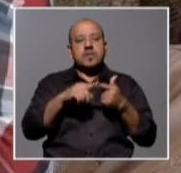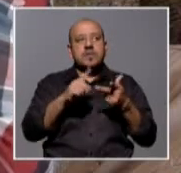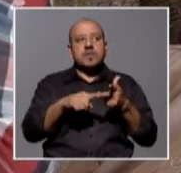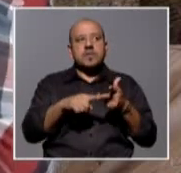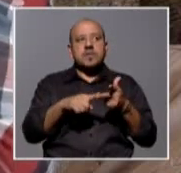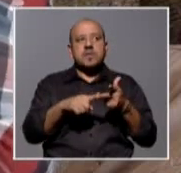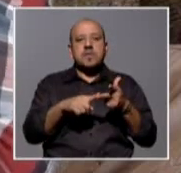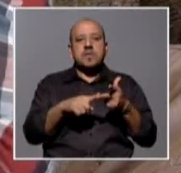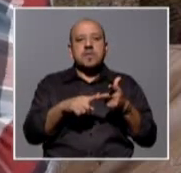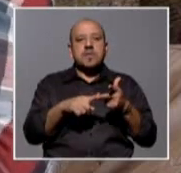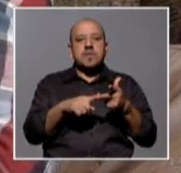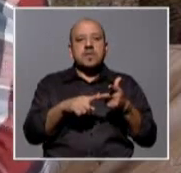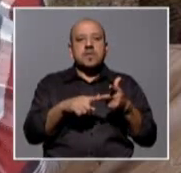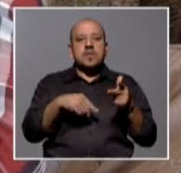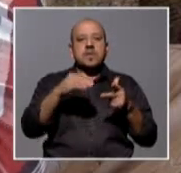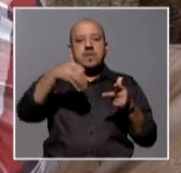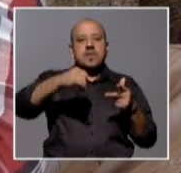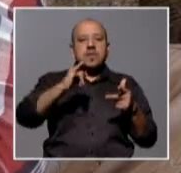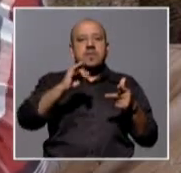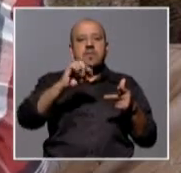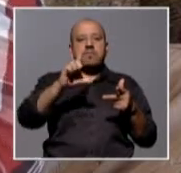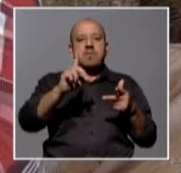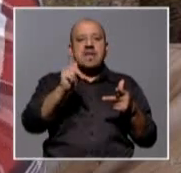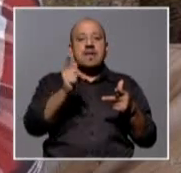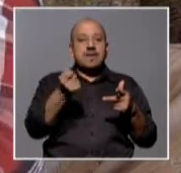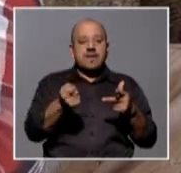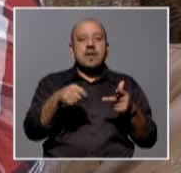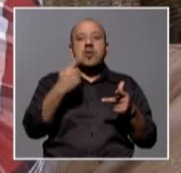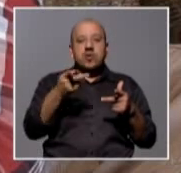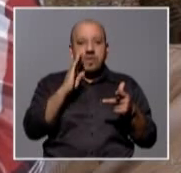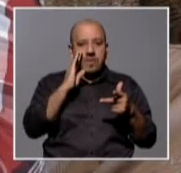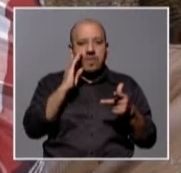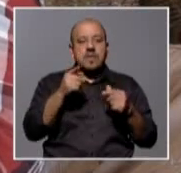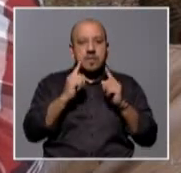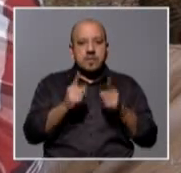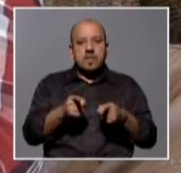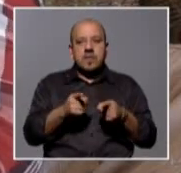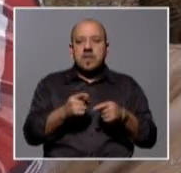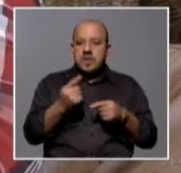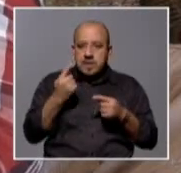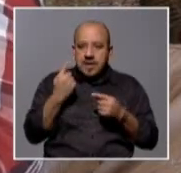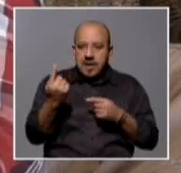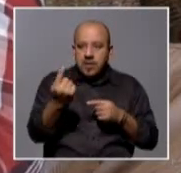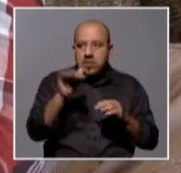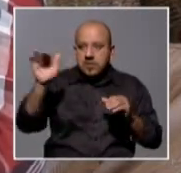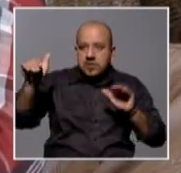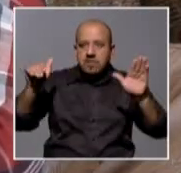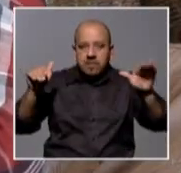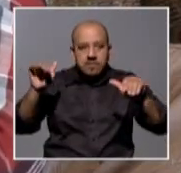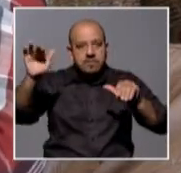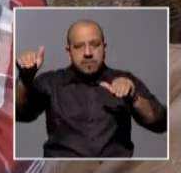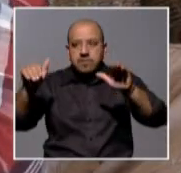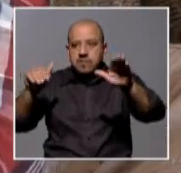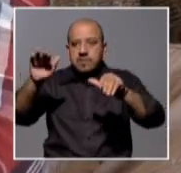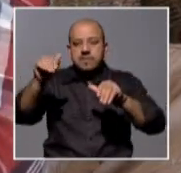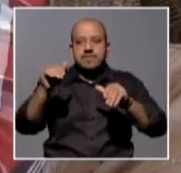a veces en lo de Milka, o sea, y otras madres también. Ellas boca a boca se iban convocando. Y